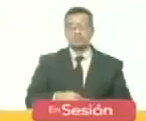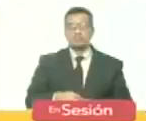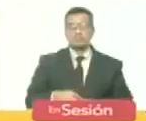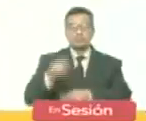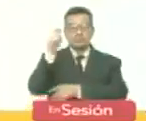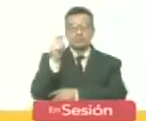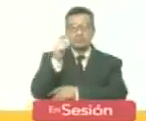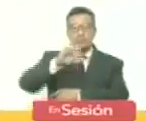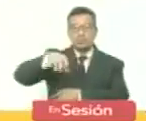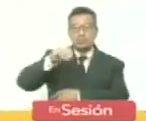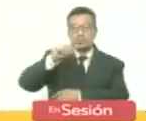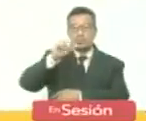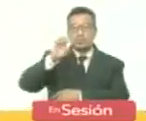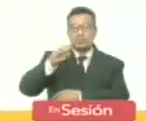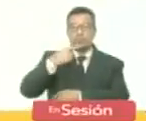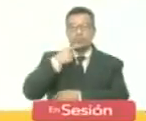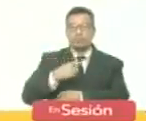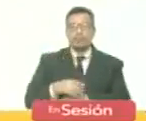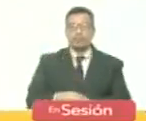Diputado José Brito.